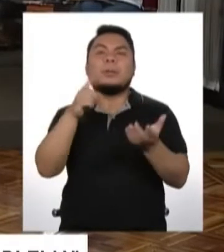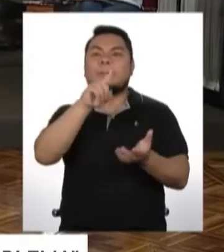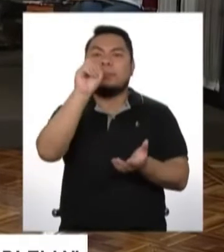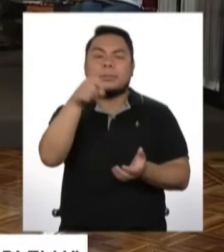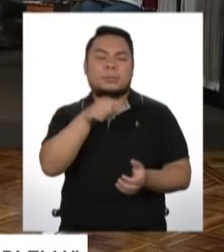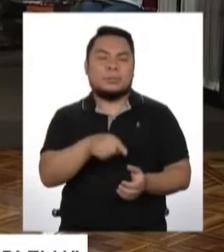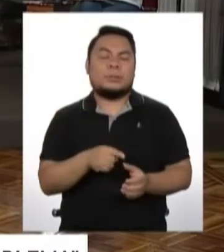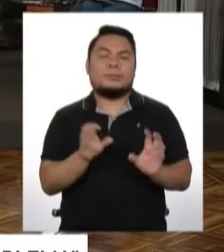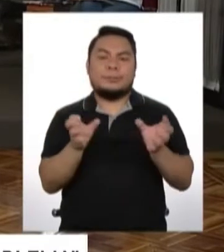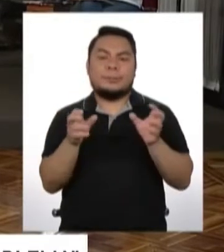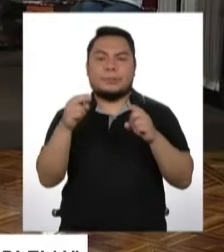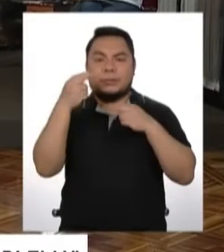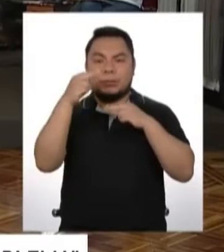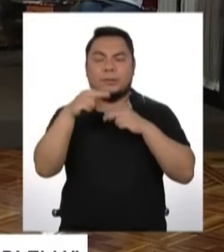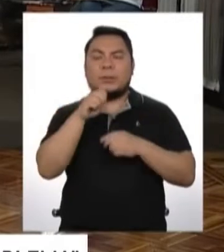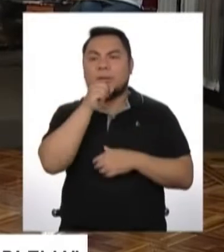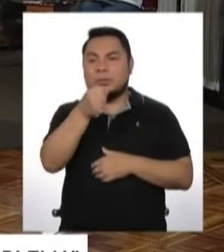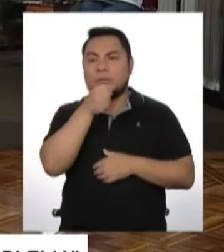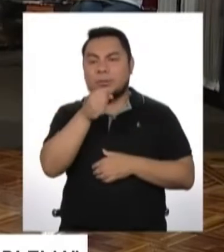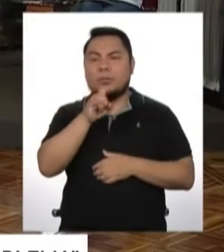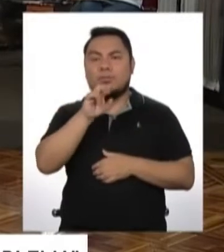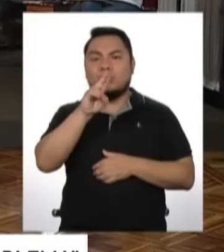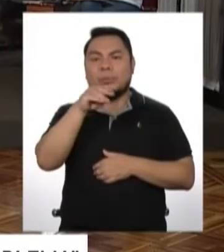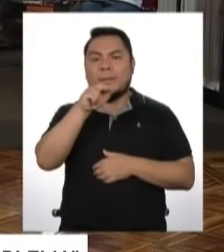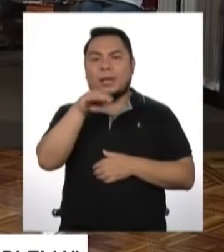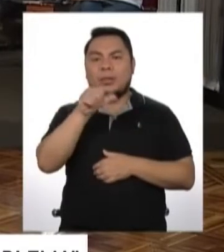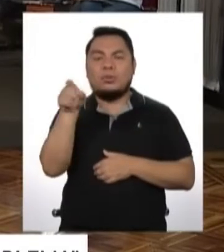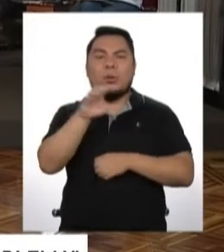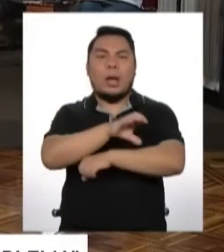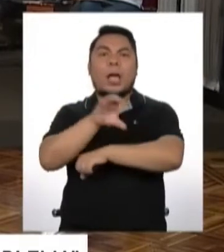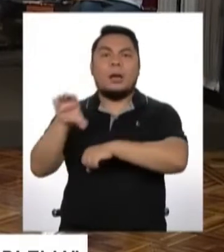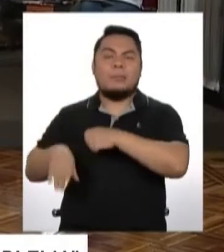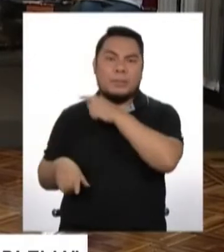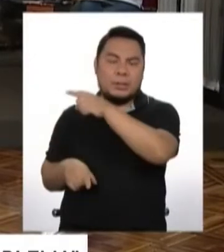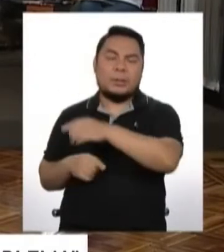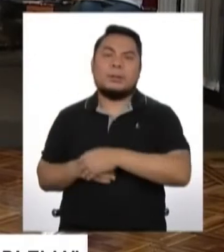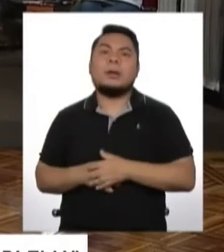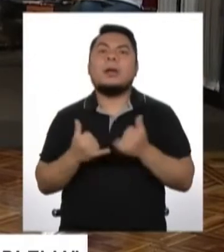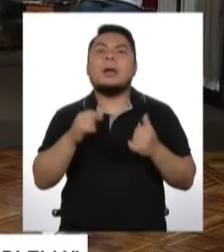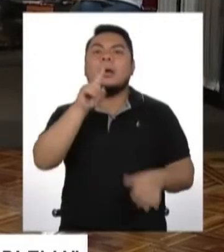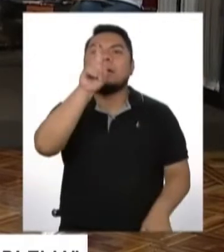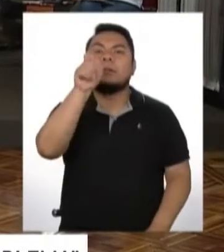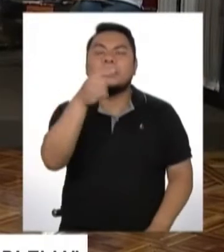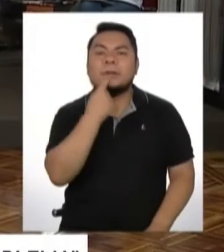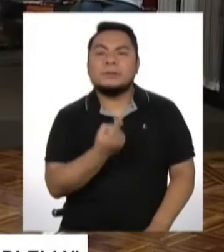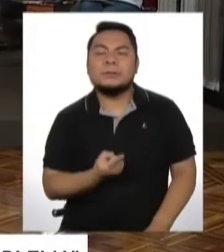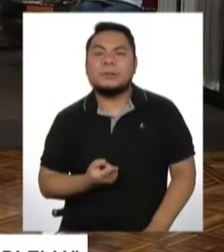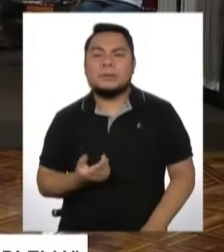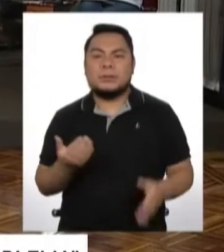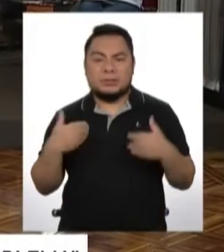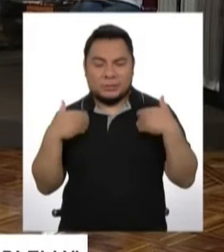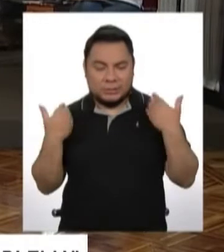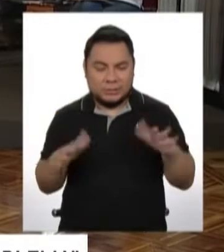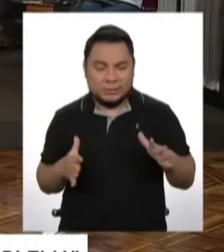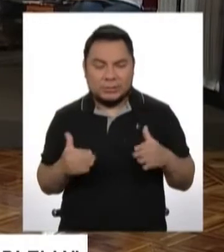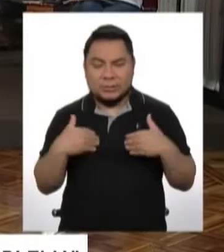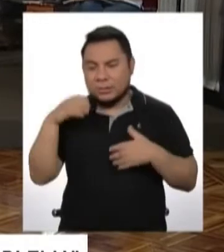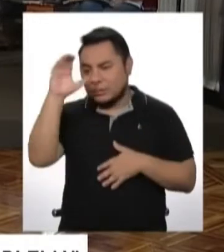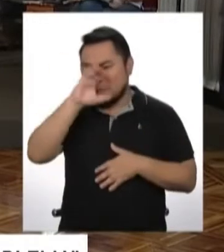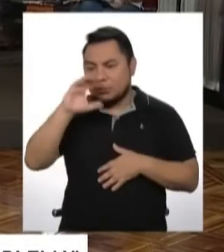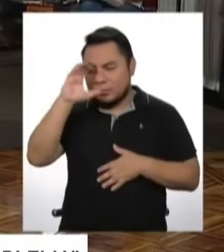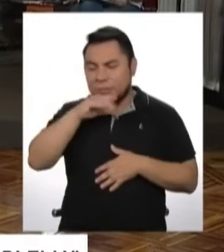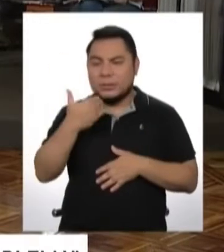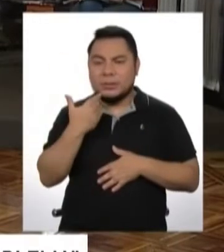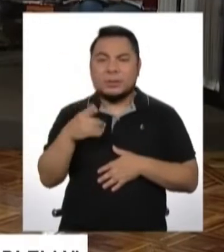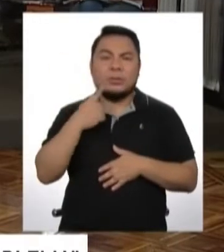pregunta es del medio de comunicación Periodismo Urbano de Cajamarca. Y la pregunta dice, teniendo en cuenta que se busca